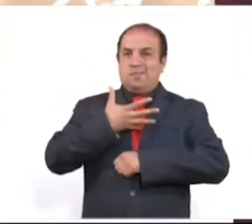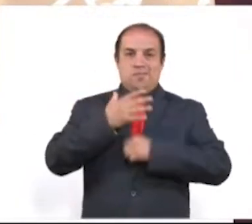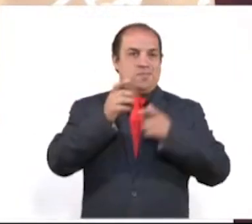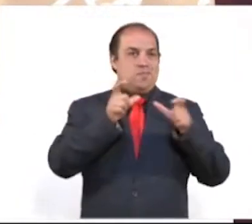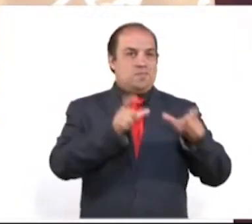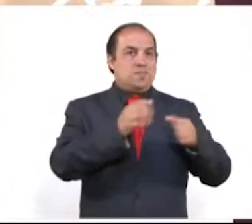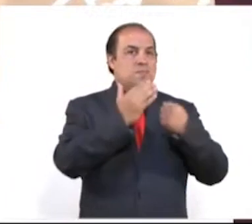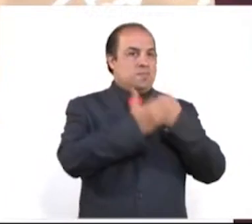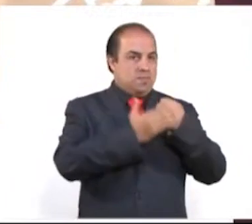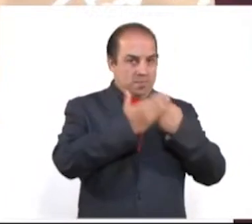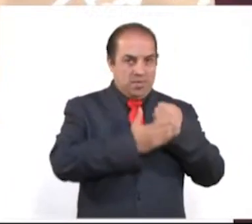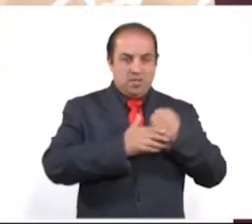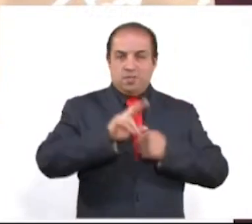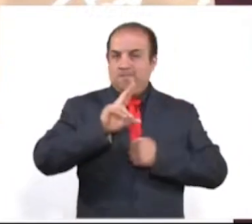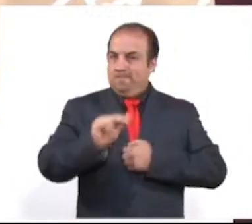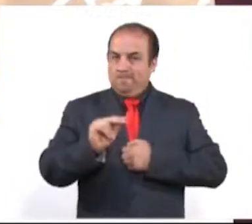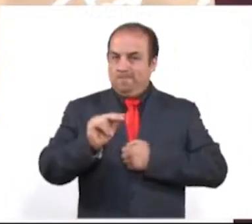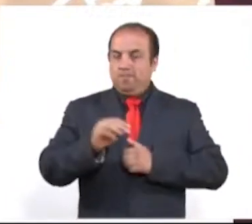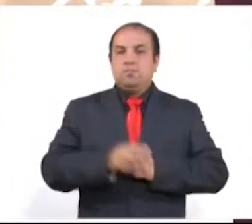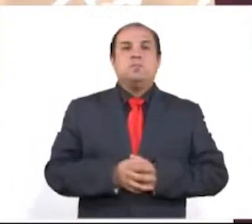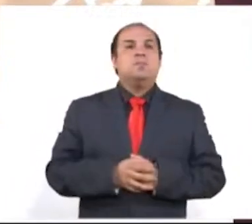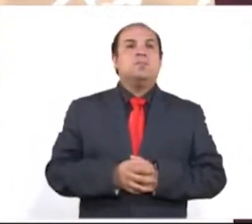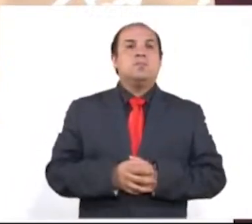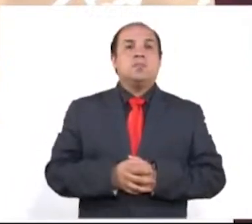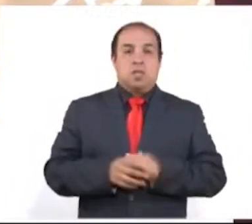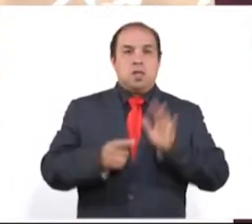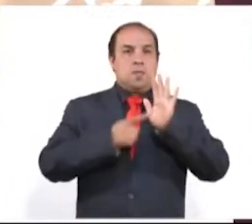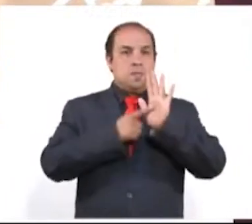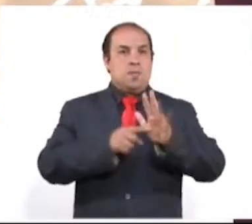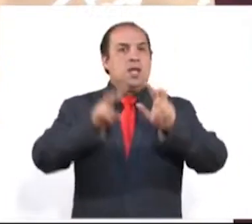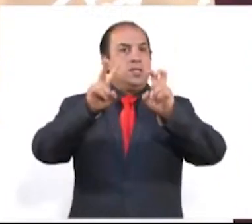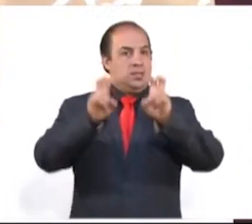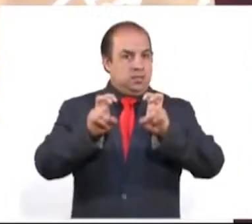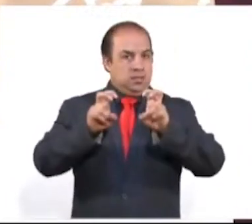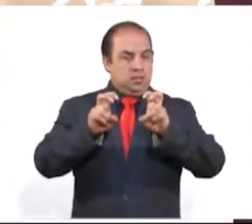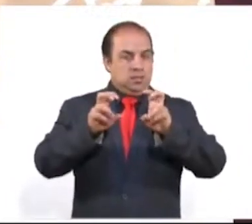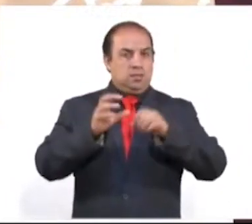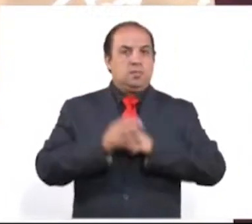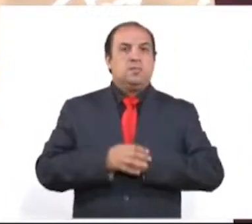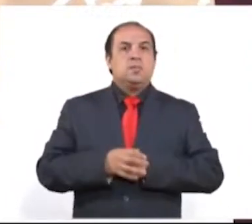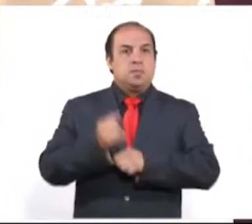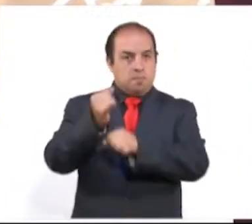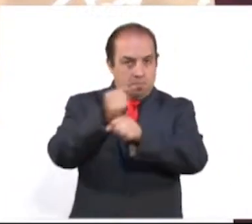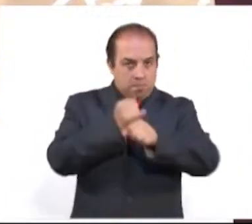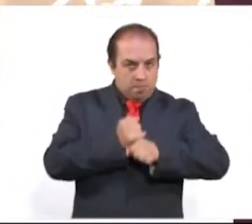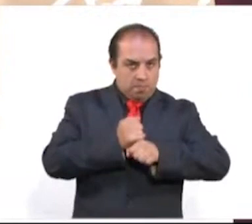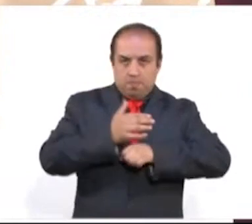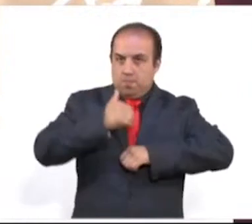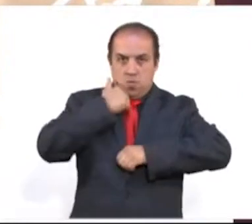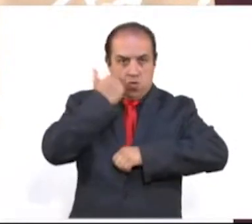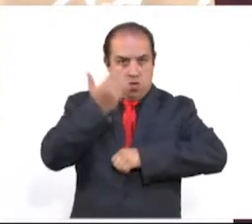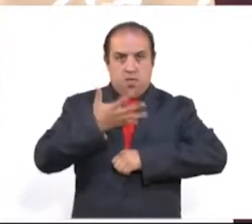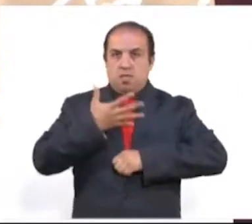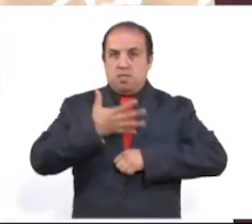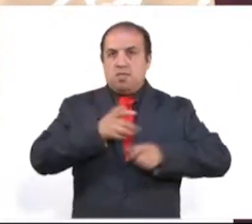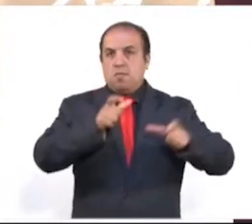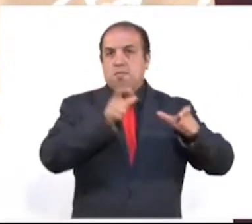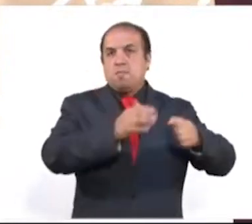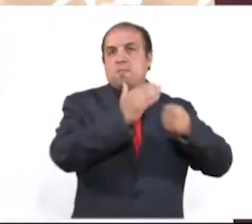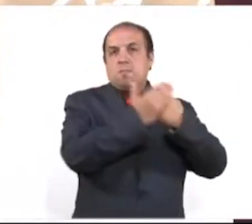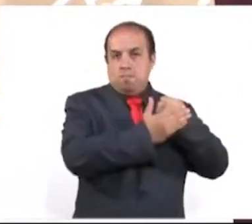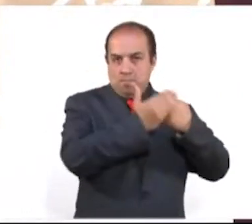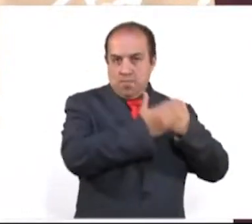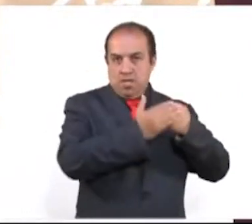y que por eso queremos Mostrar este caso porque no queremos que hay impunidad